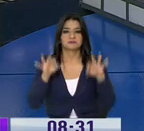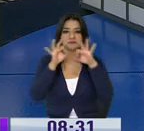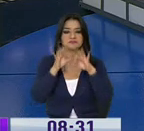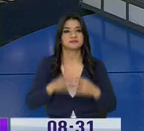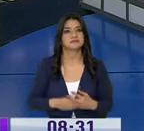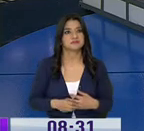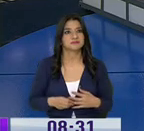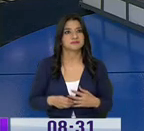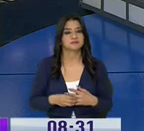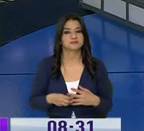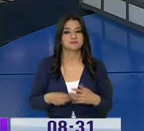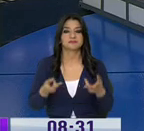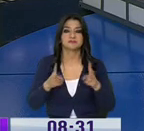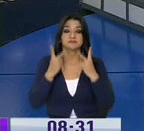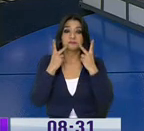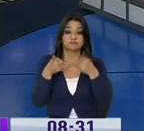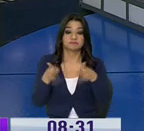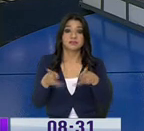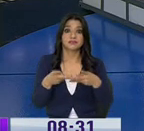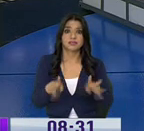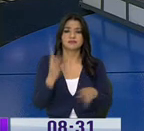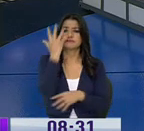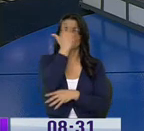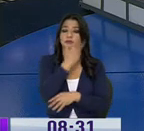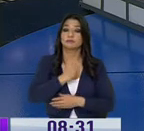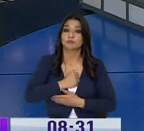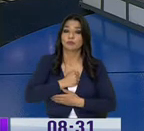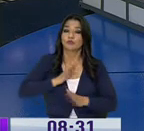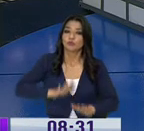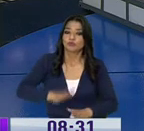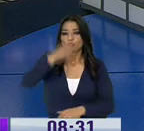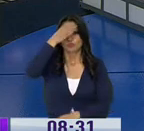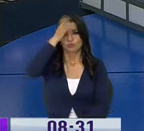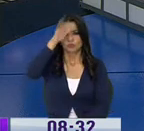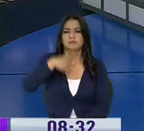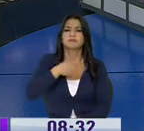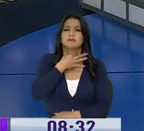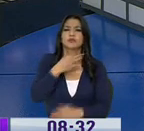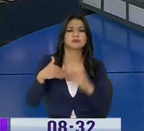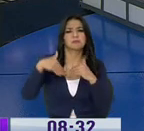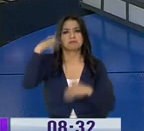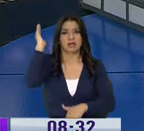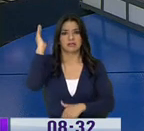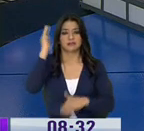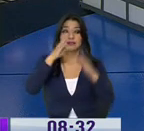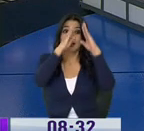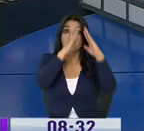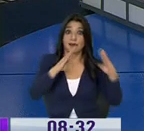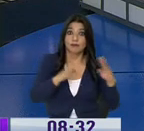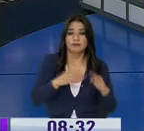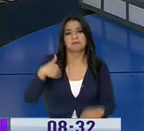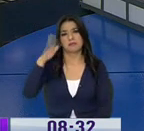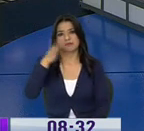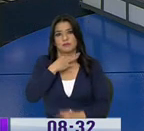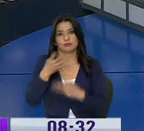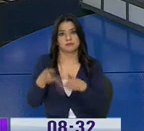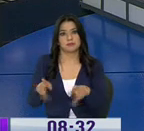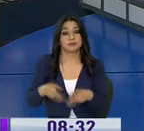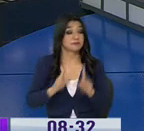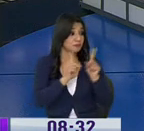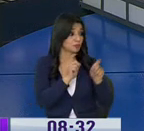Importante. Y también ver los pesebres, son lindísimos, son propios de nuestra cultura. A mí me gusta más incluso que el árbol de Navidad. ¿Tú has hecho